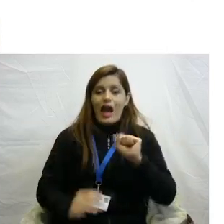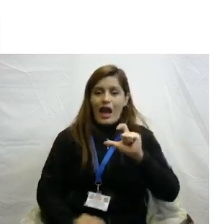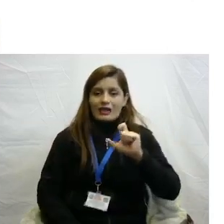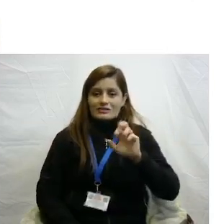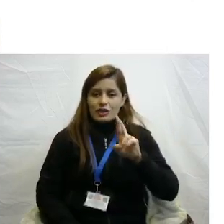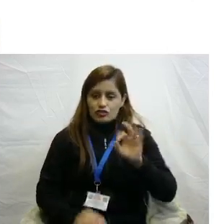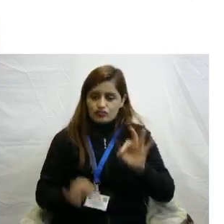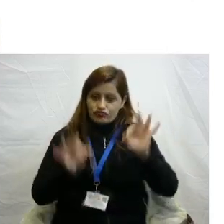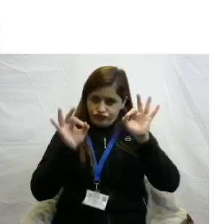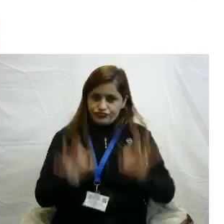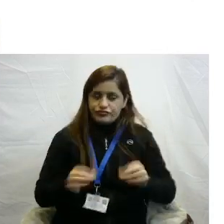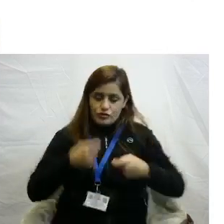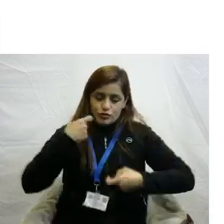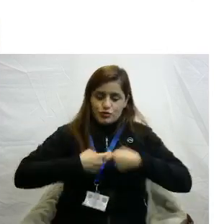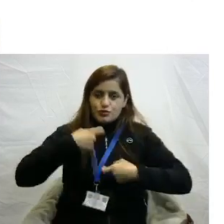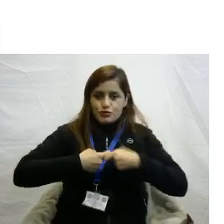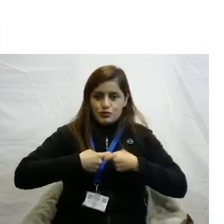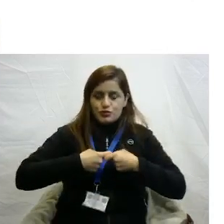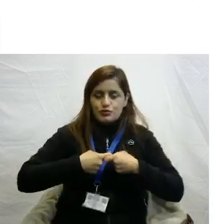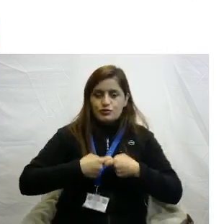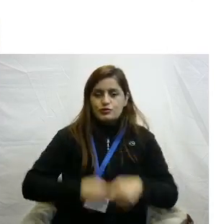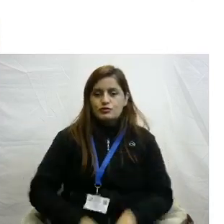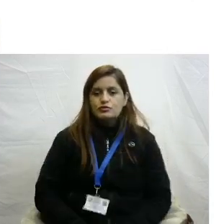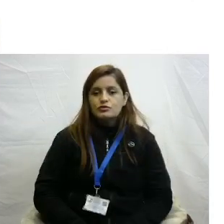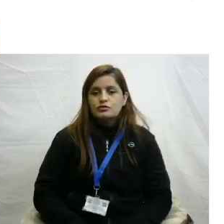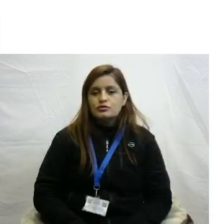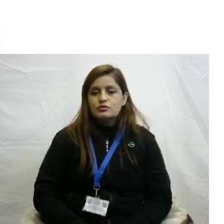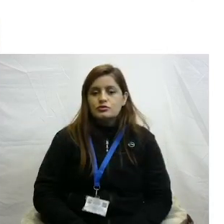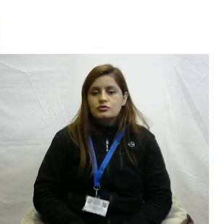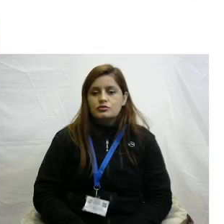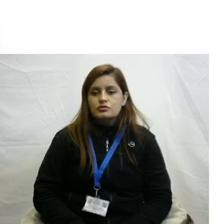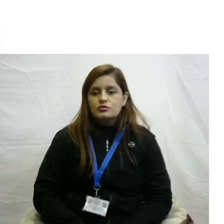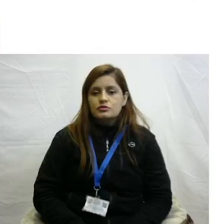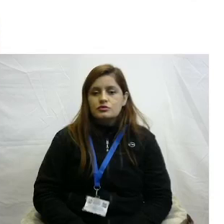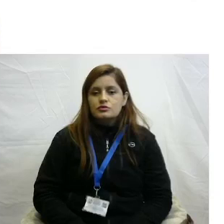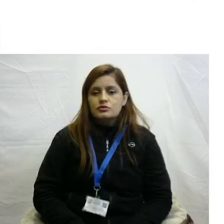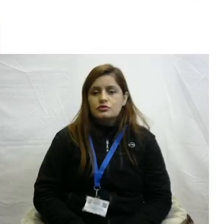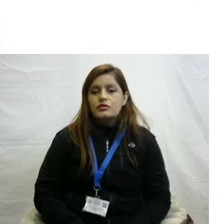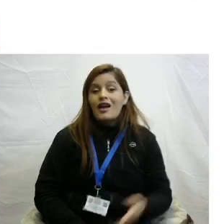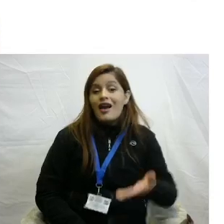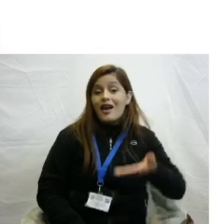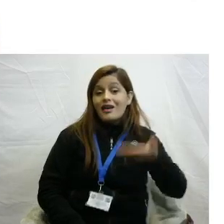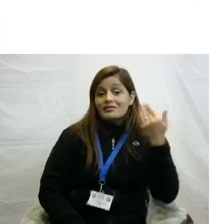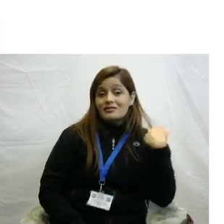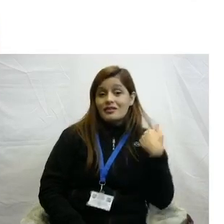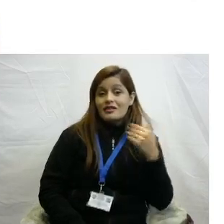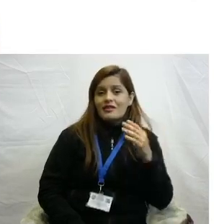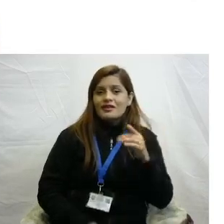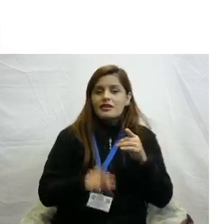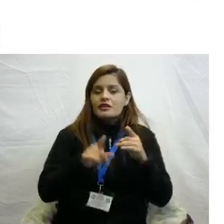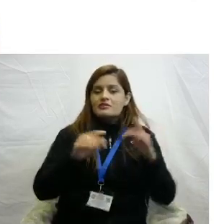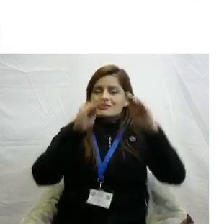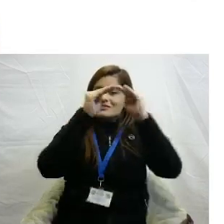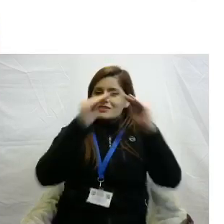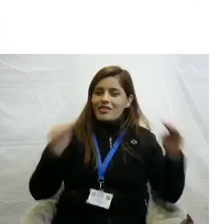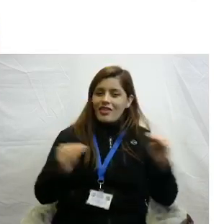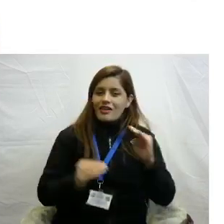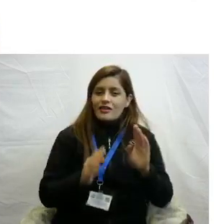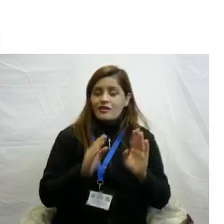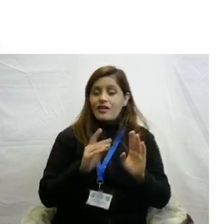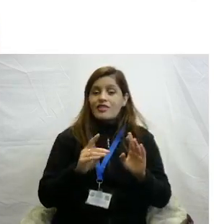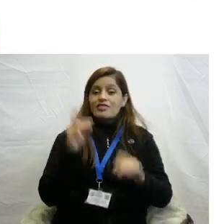galvanizado. De hecho, la sede de Jamines Norte, que nosotros trabajamos, es un ejemplo. Al lado